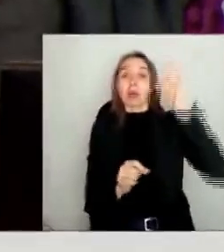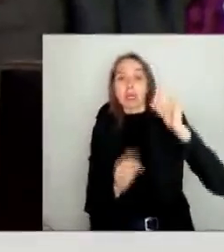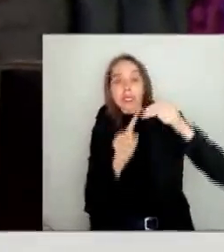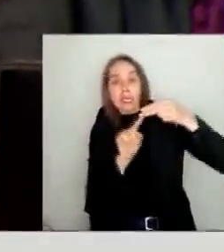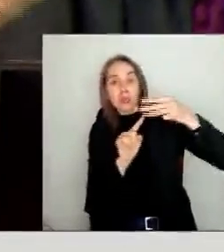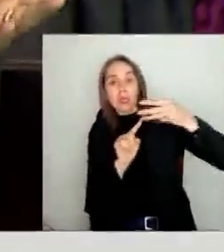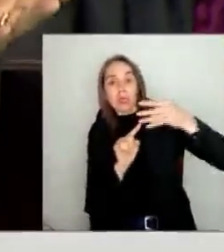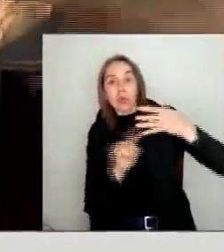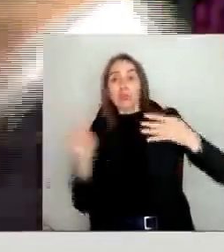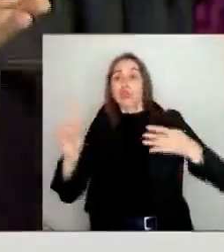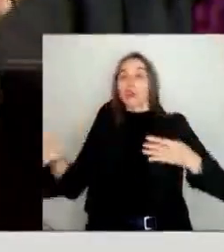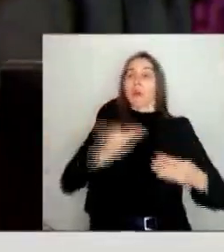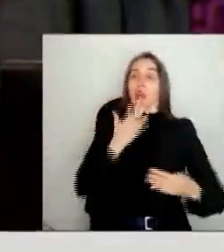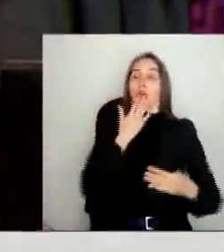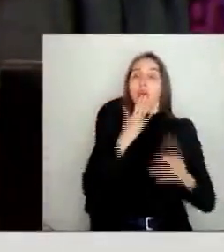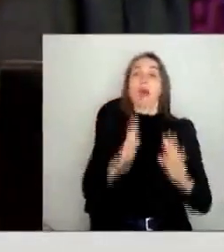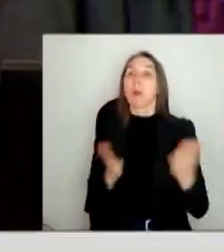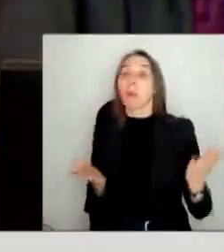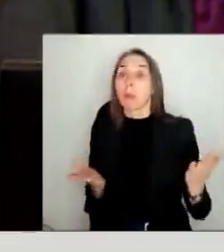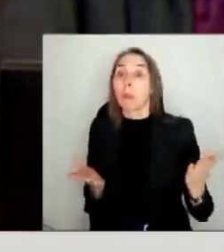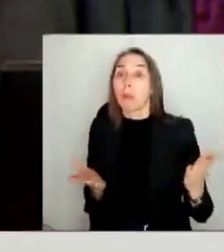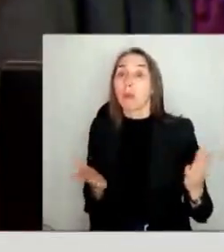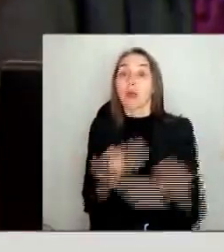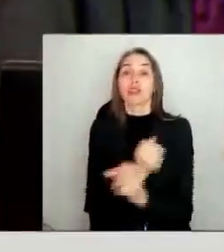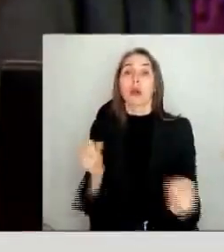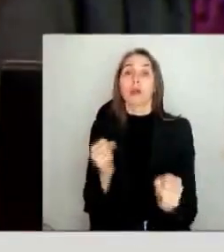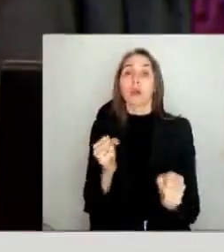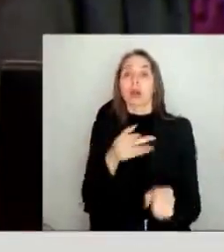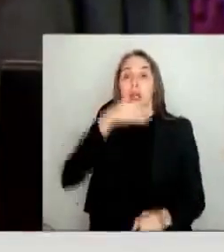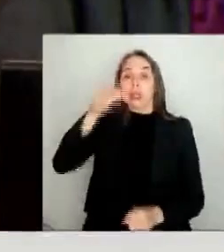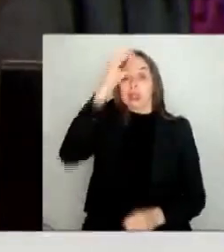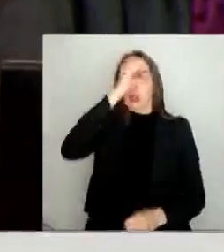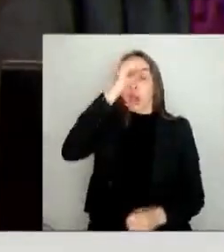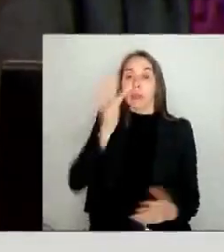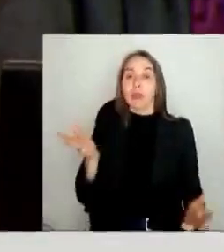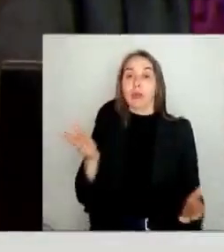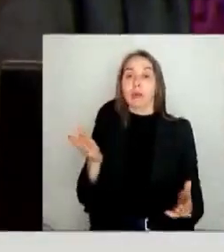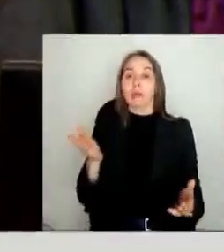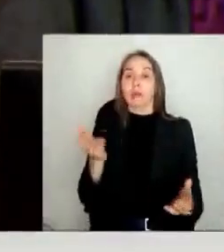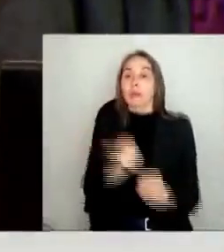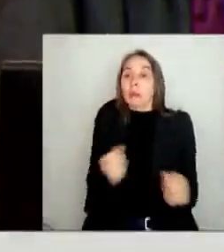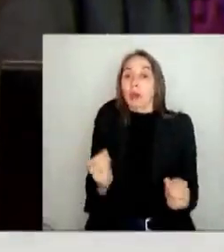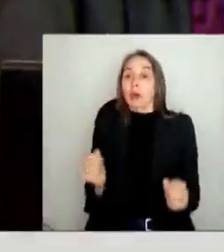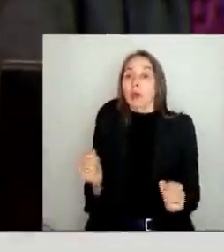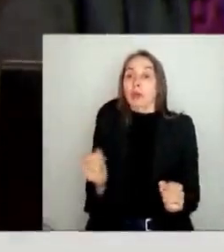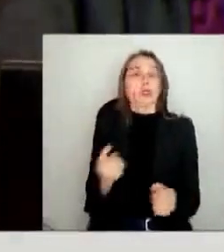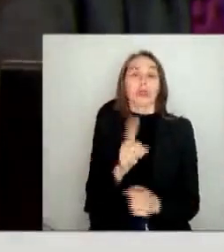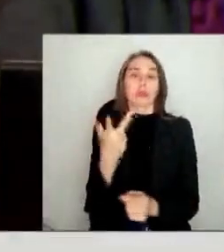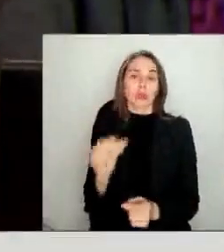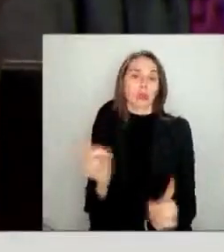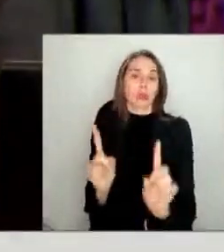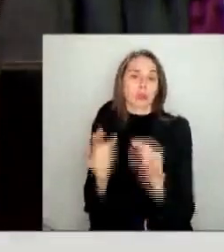la antes eh sin la posibilidad de decir hacia qué es lo que queremos hacer entonces no no corresponde o sea si